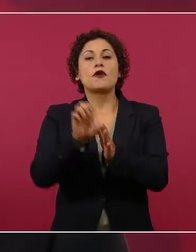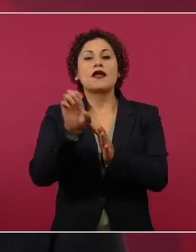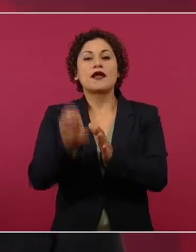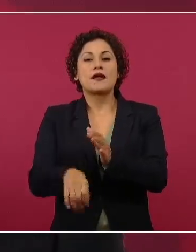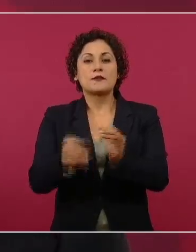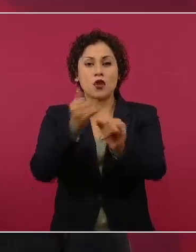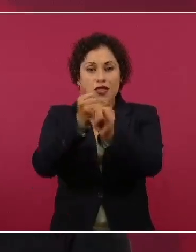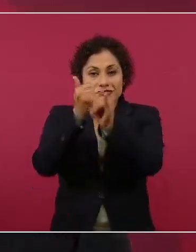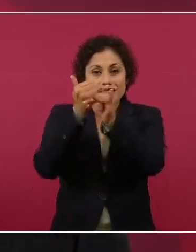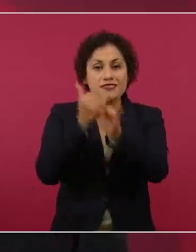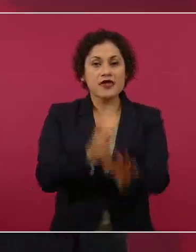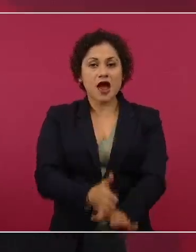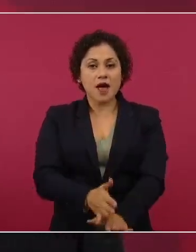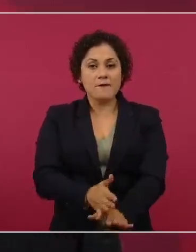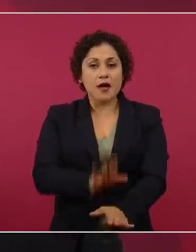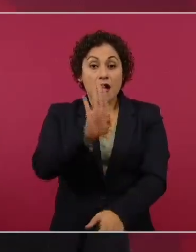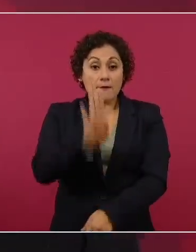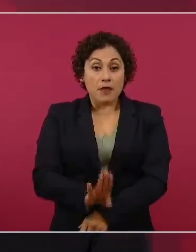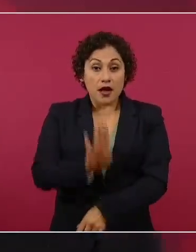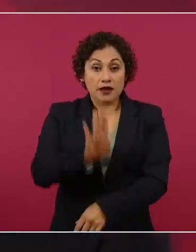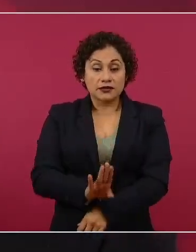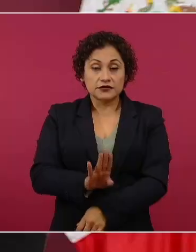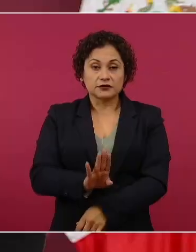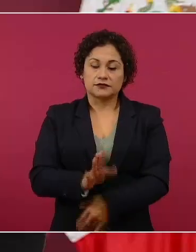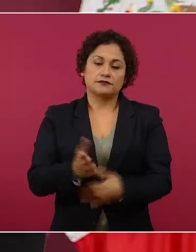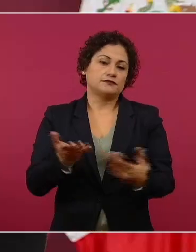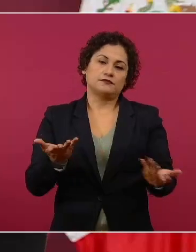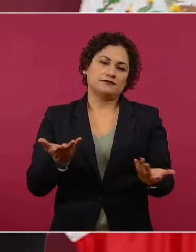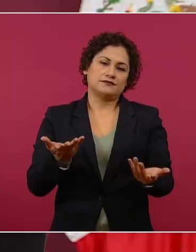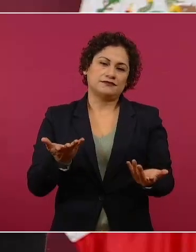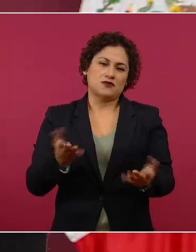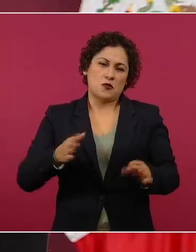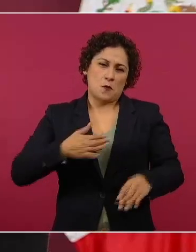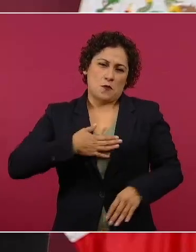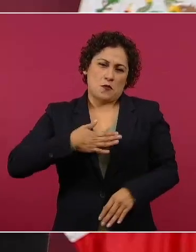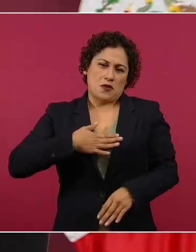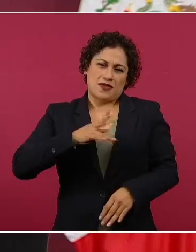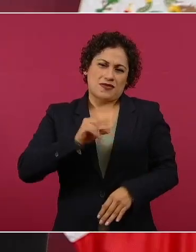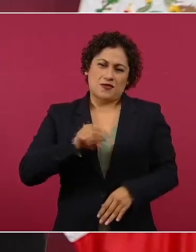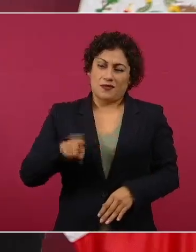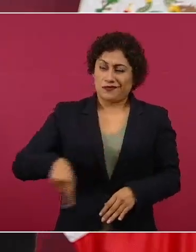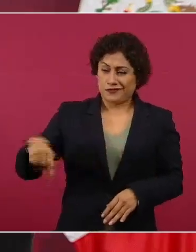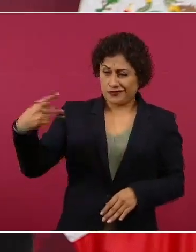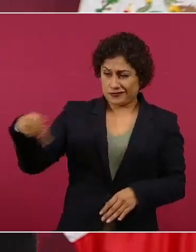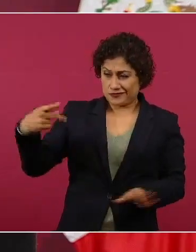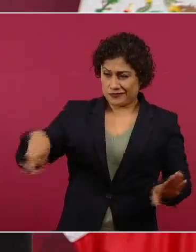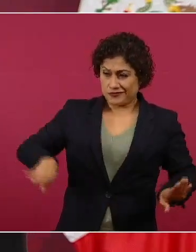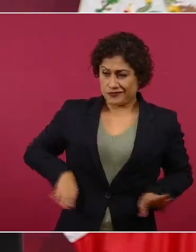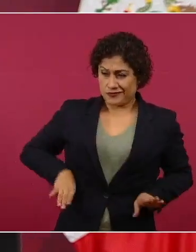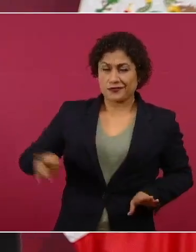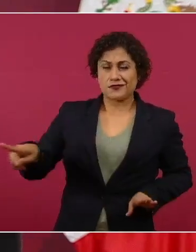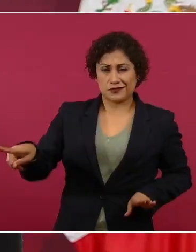tramposa. Eso tiene que ver con el bloque conservador. Esos son